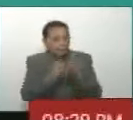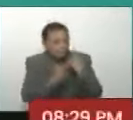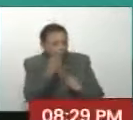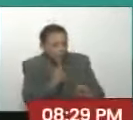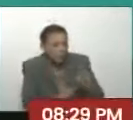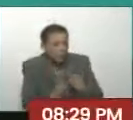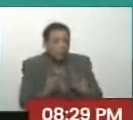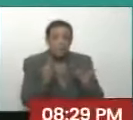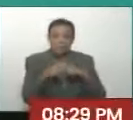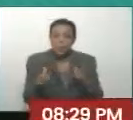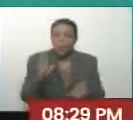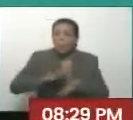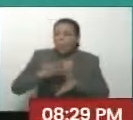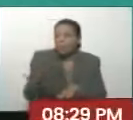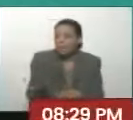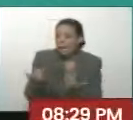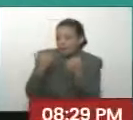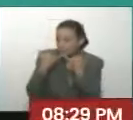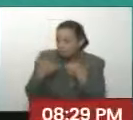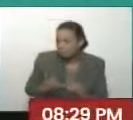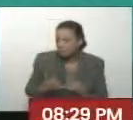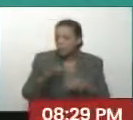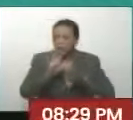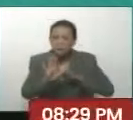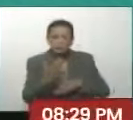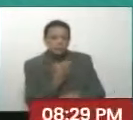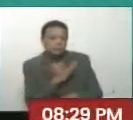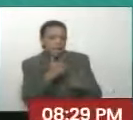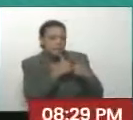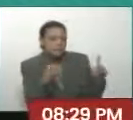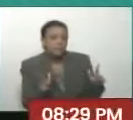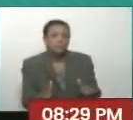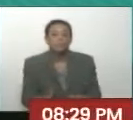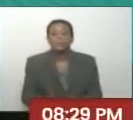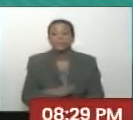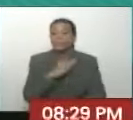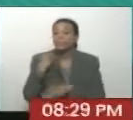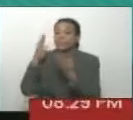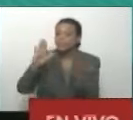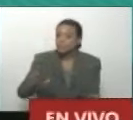la liberación. El gran Enrique Dussel, que en paz descanse.